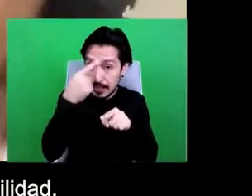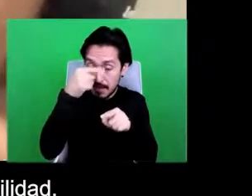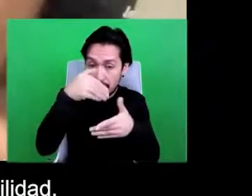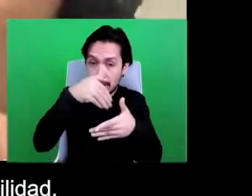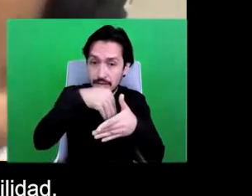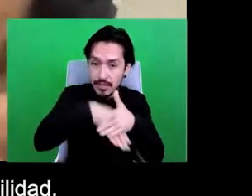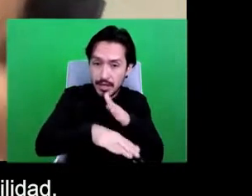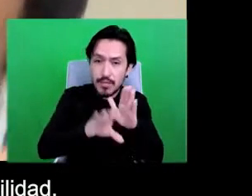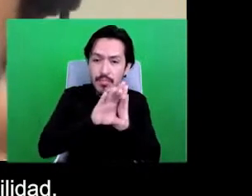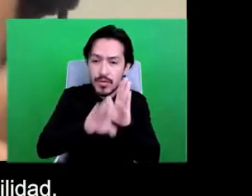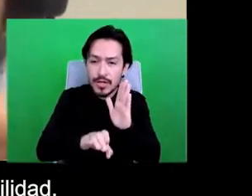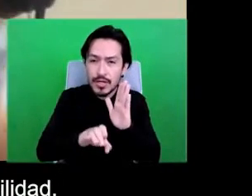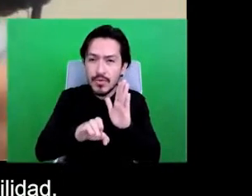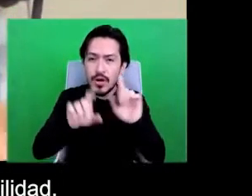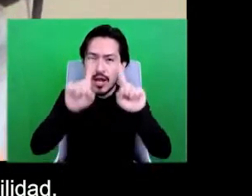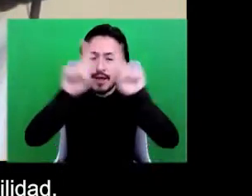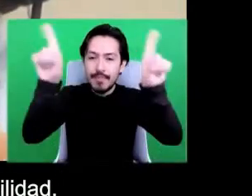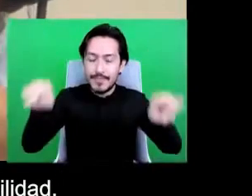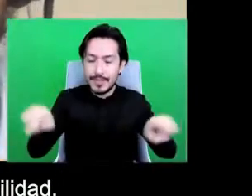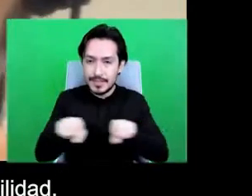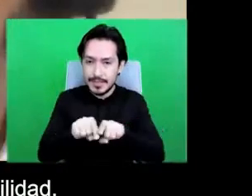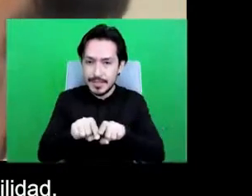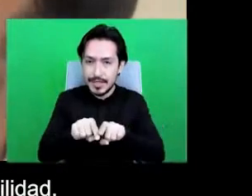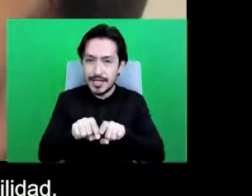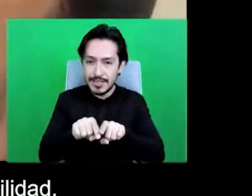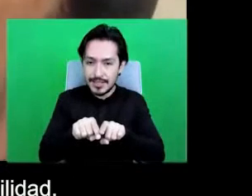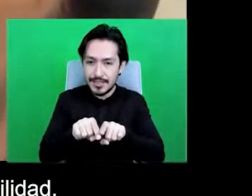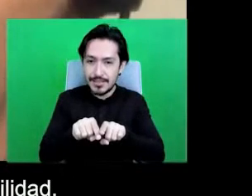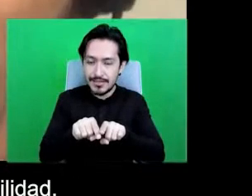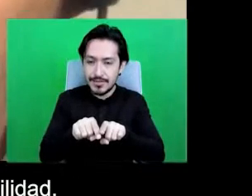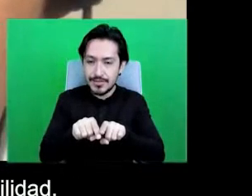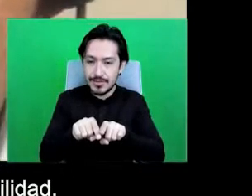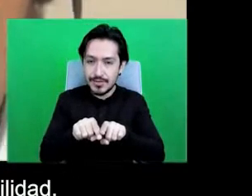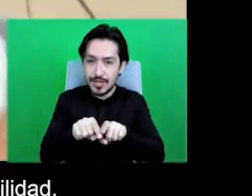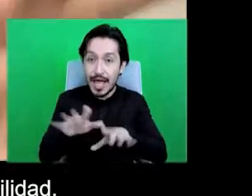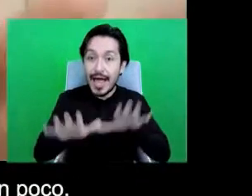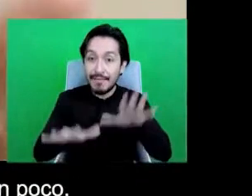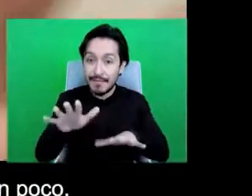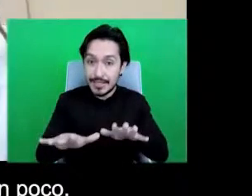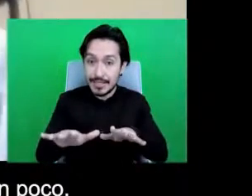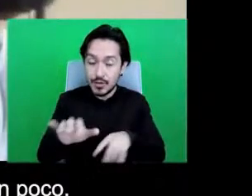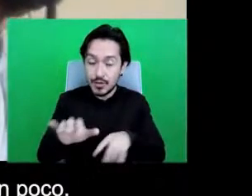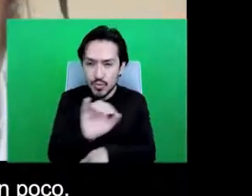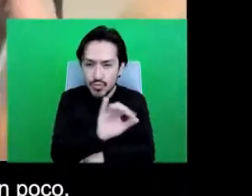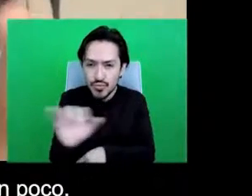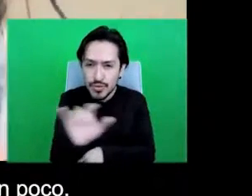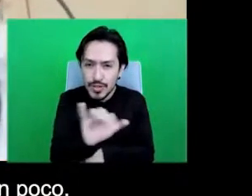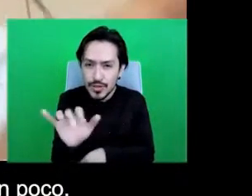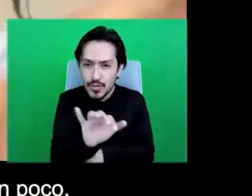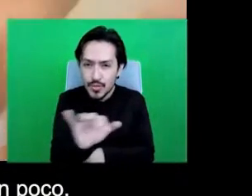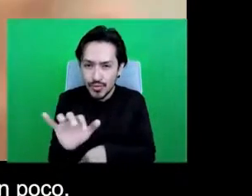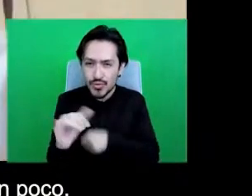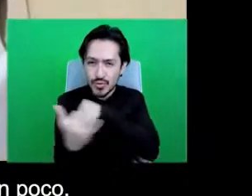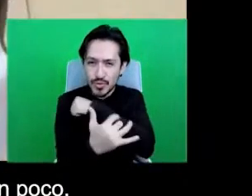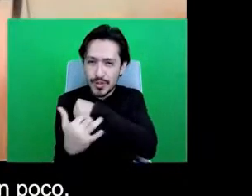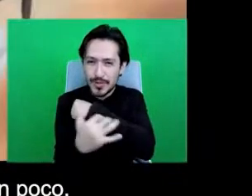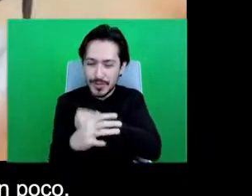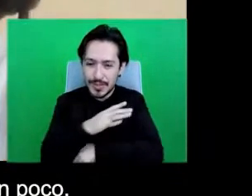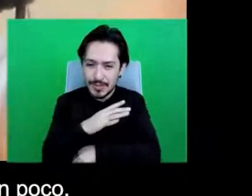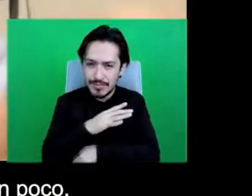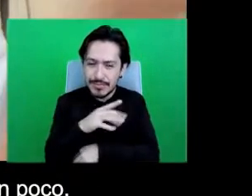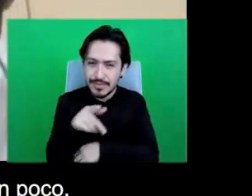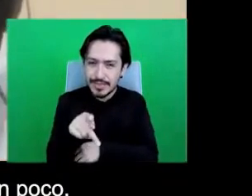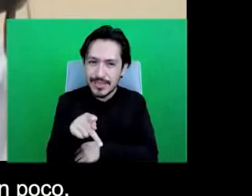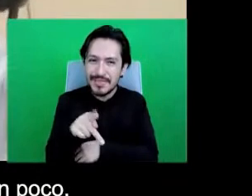que incluía textos o a veces subtítulos, aunque debo confesar que a veces